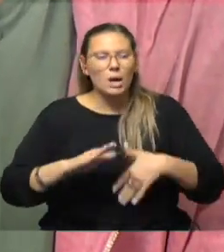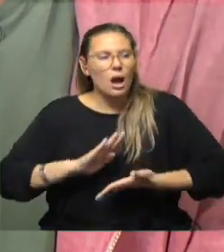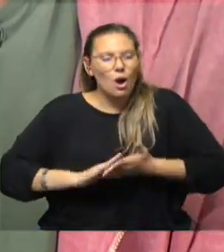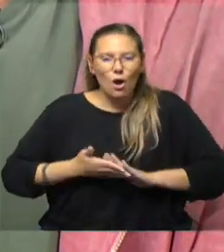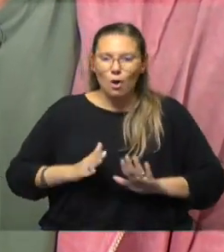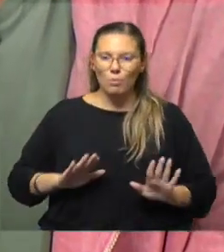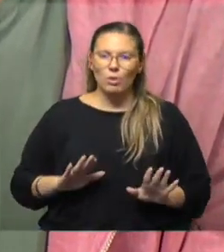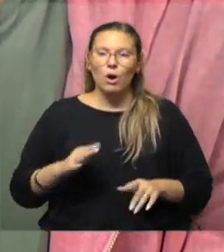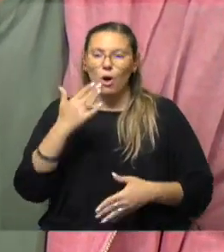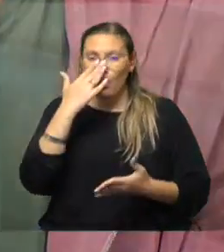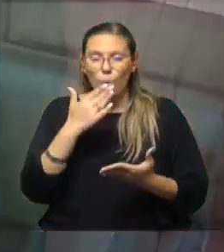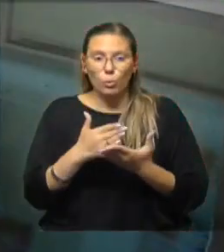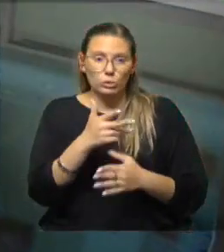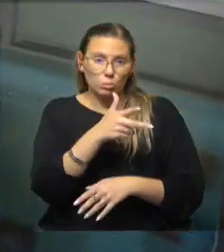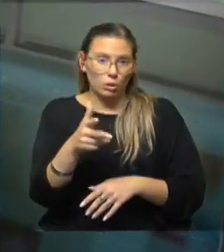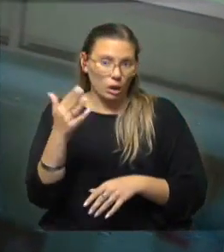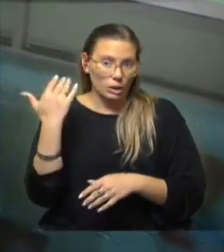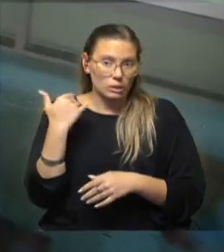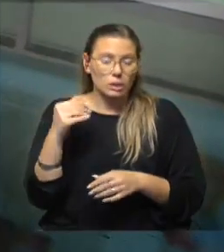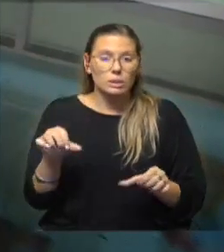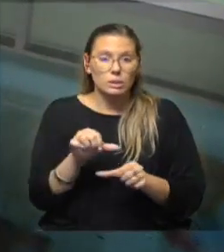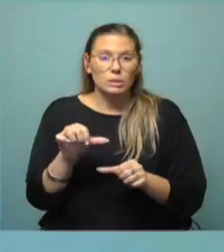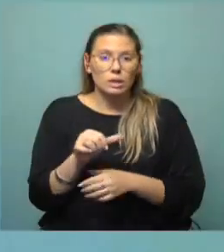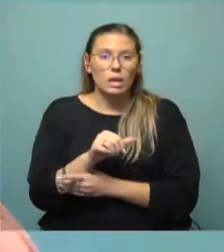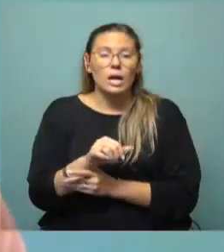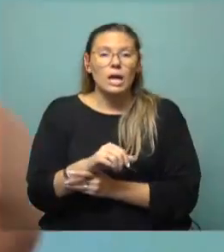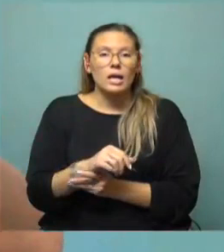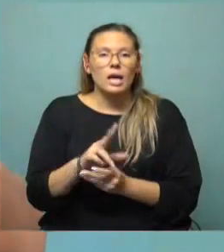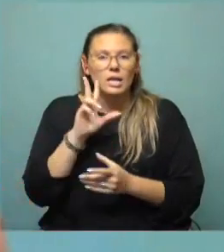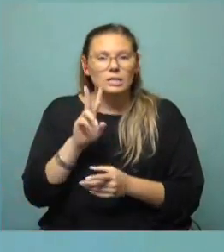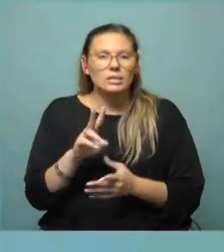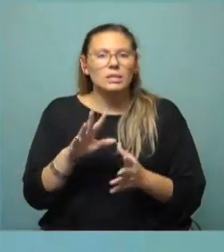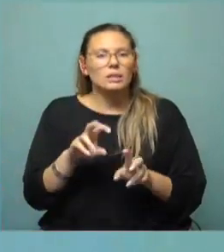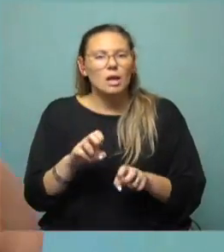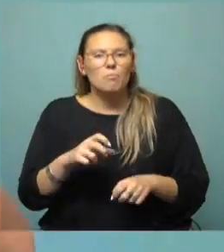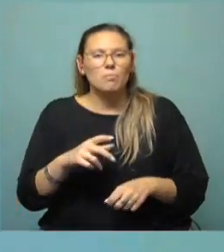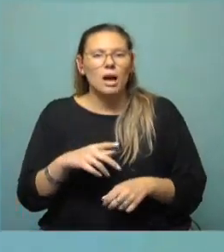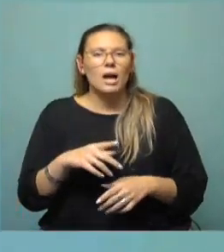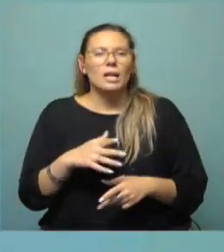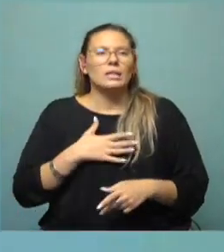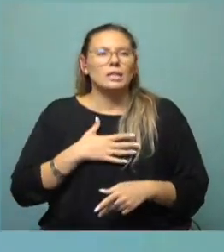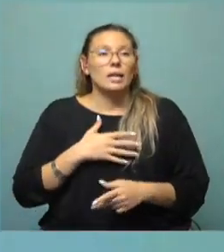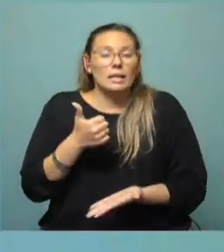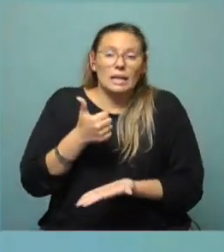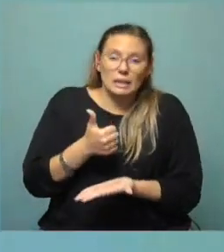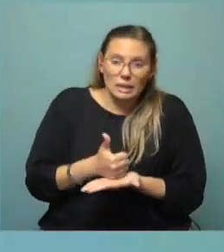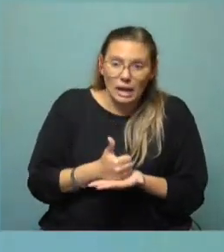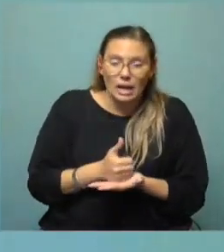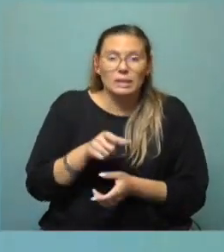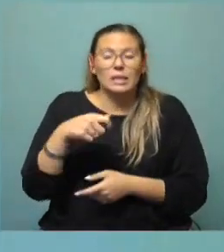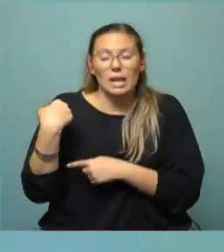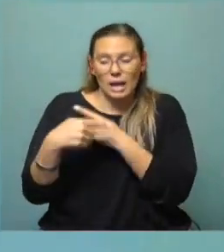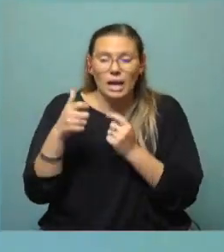Al menos en los últimos contenidos que estás haciendo, se ve mucho como una cosa existencial y de nuestra generación y de lo depre. Y